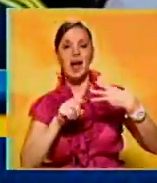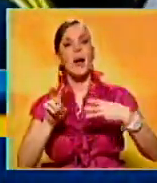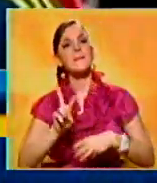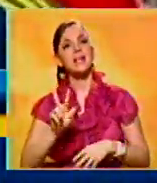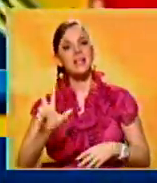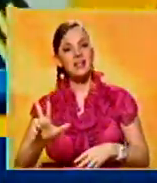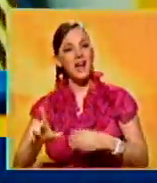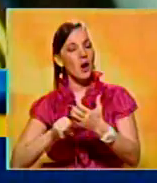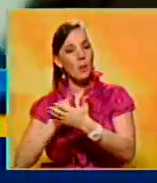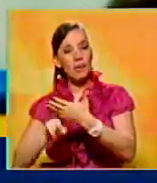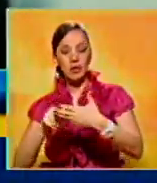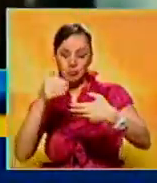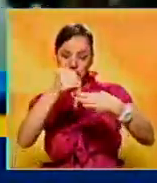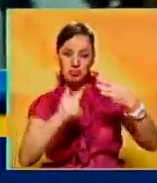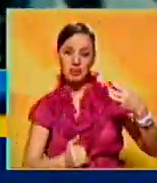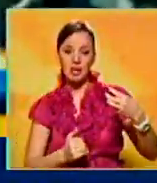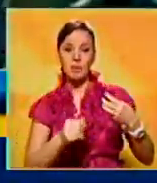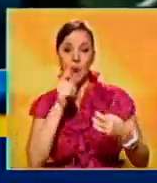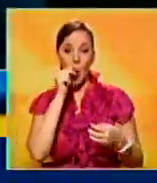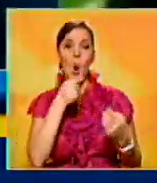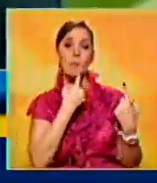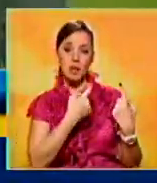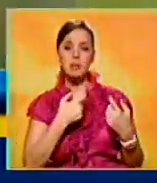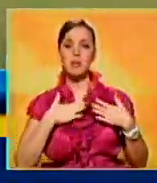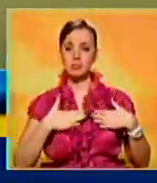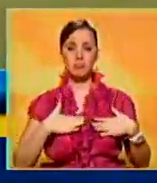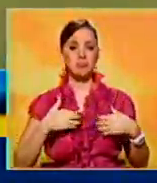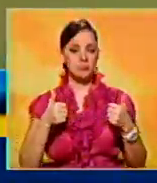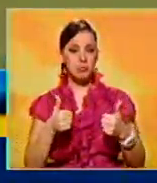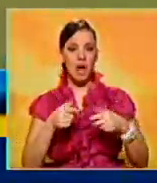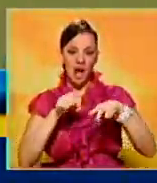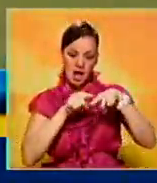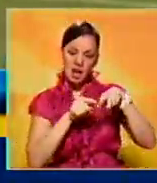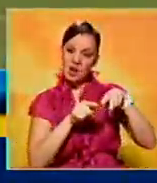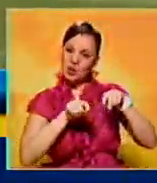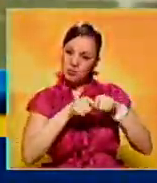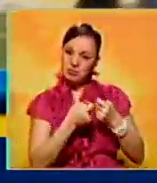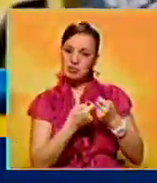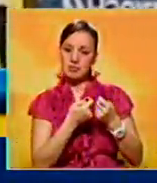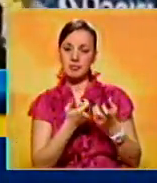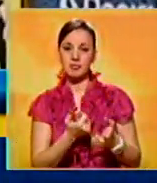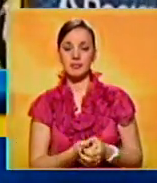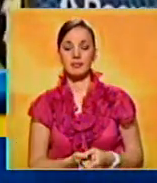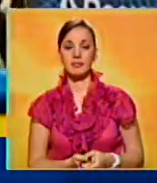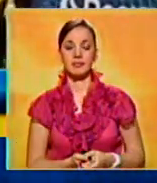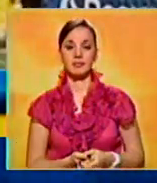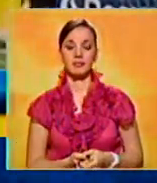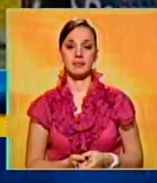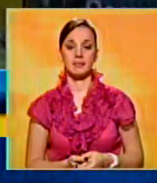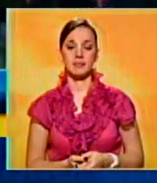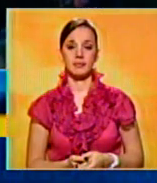de Pekerman. Falcao reconoció no estar totalmente recuperado de la lesión en la rodilla izquierda.